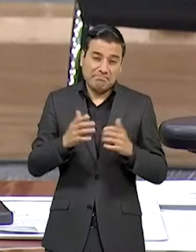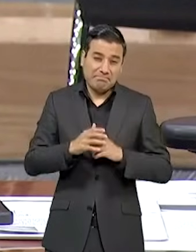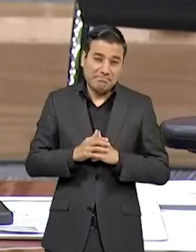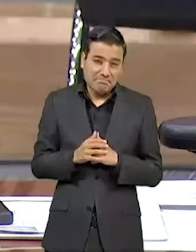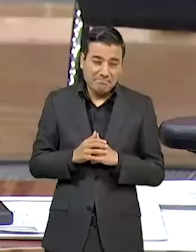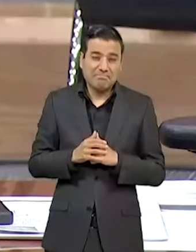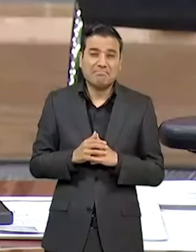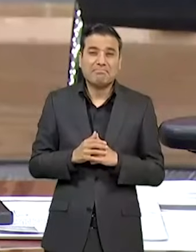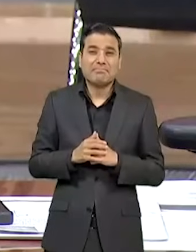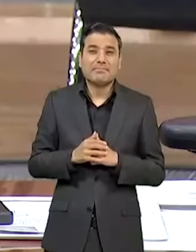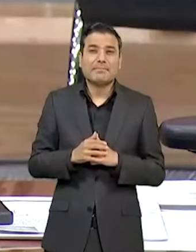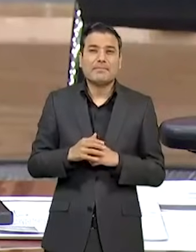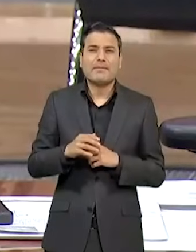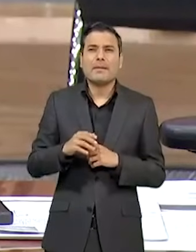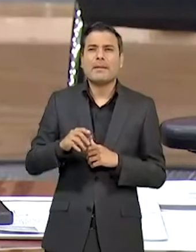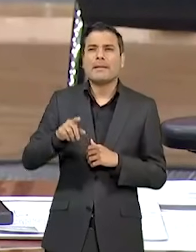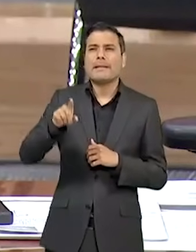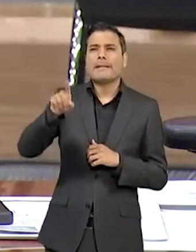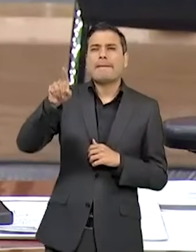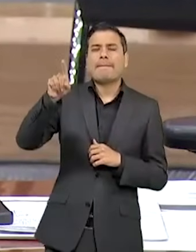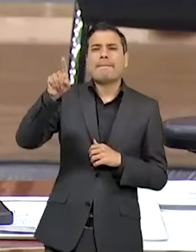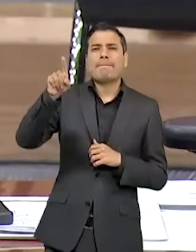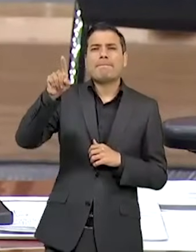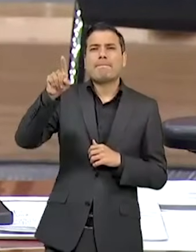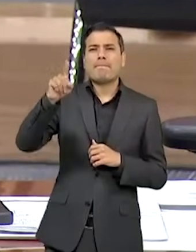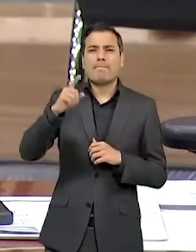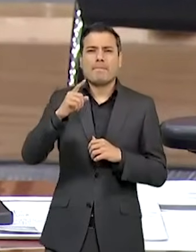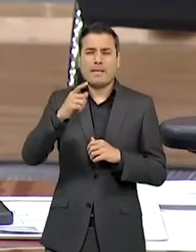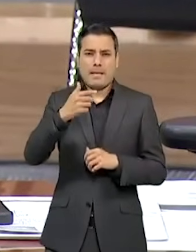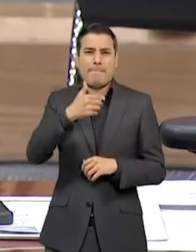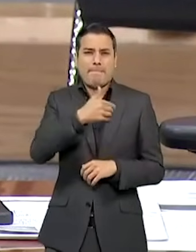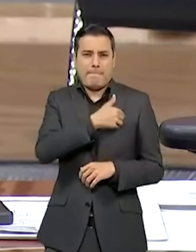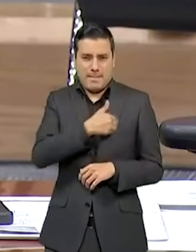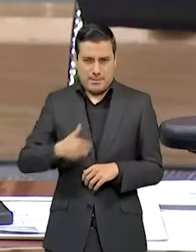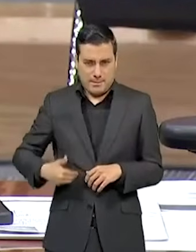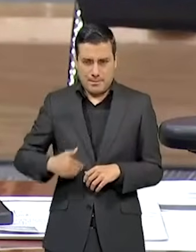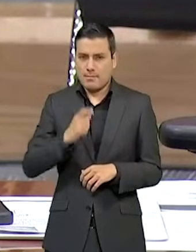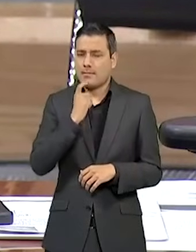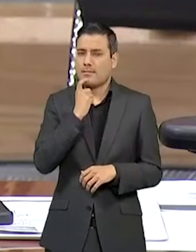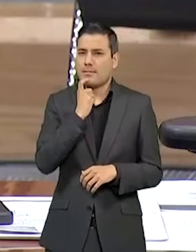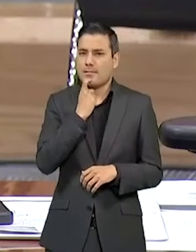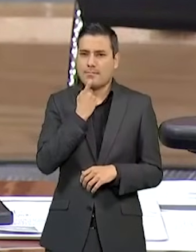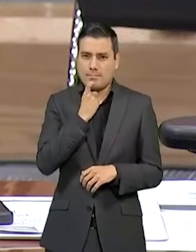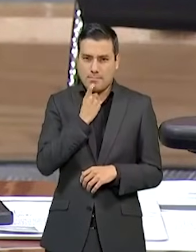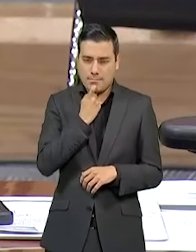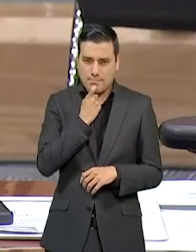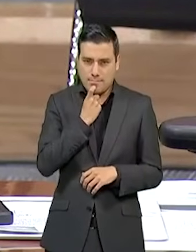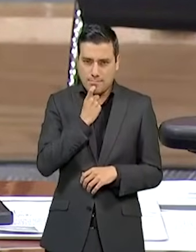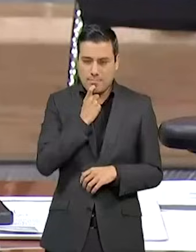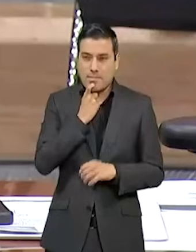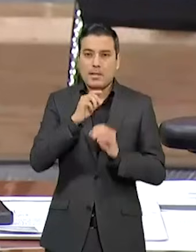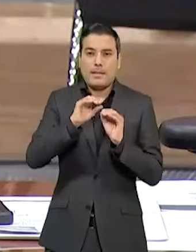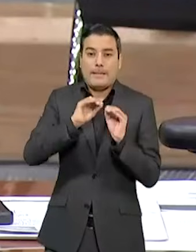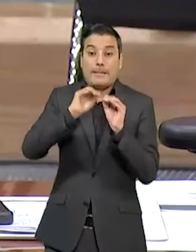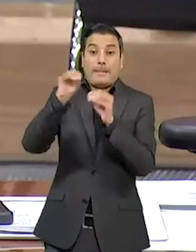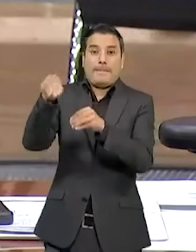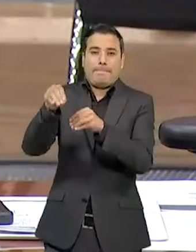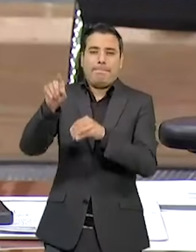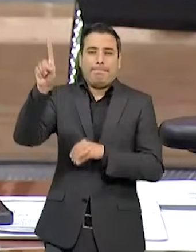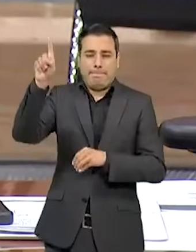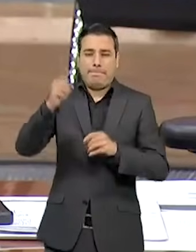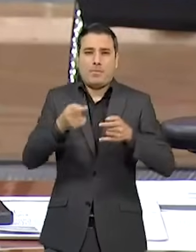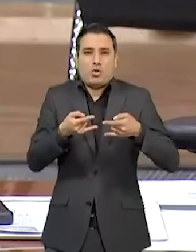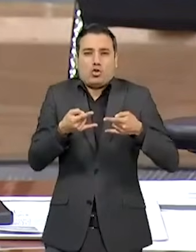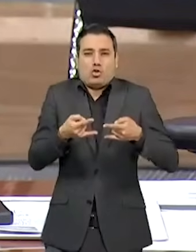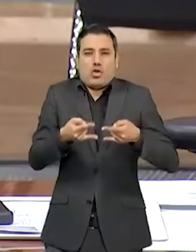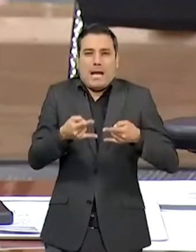de la residencia del hoy presidente de la República, que decidió vivir en Palacio Nacional,